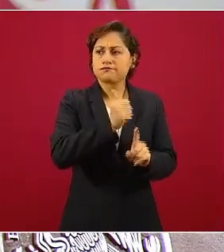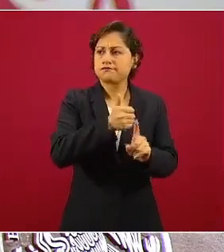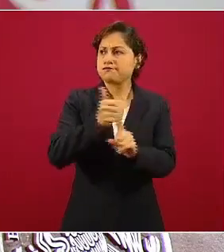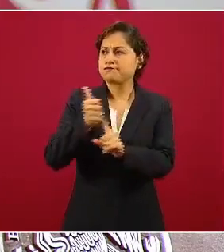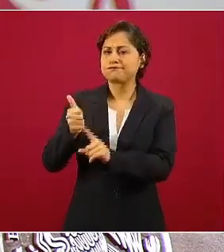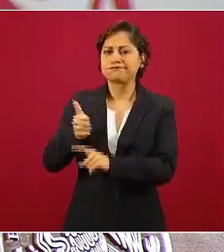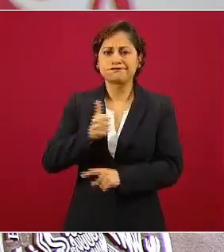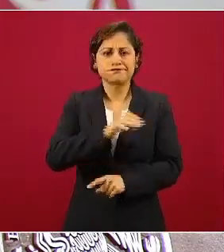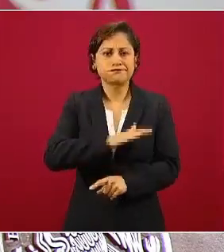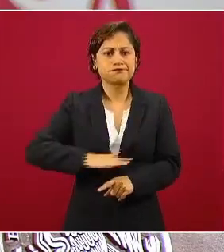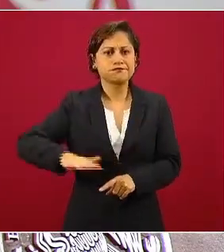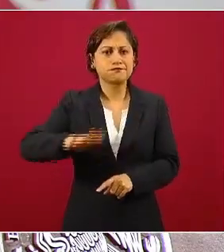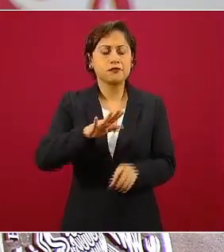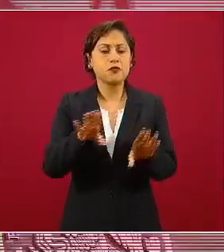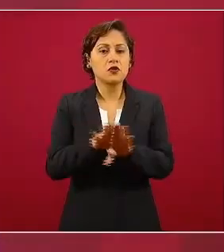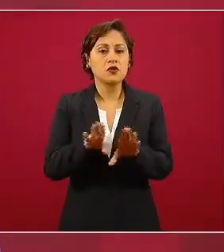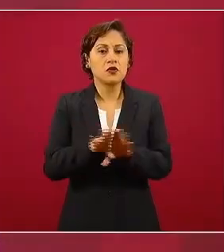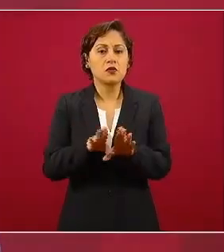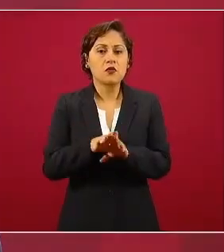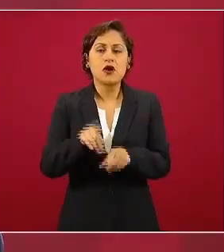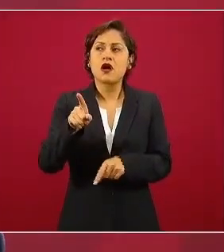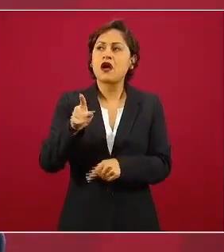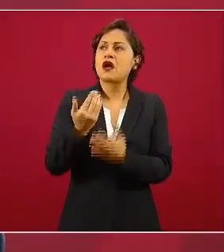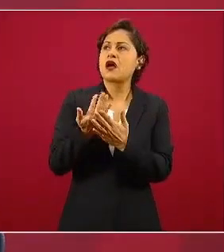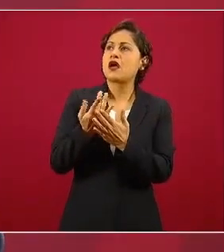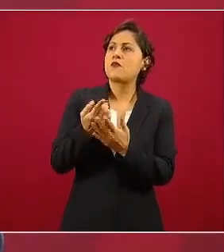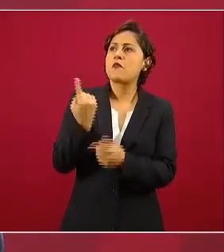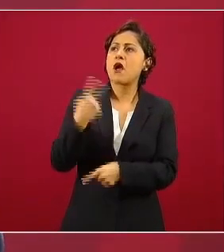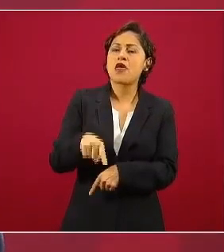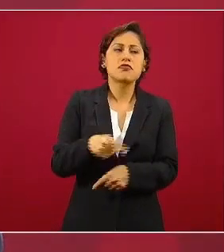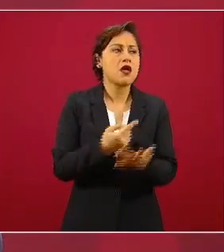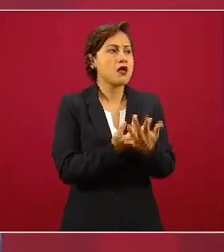que no estemos recibiendo órdenes,